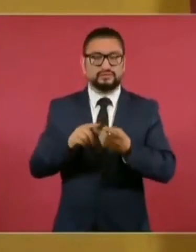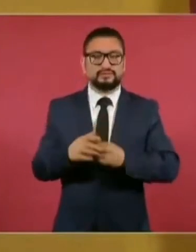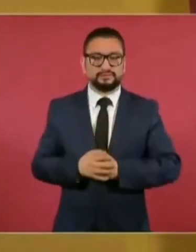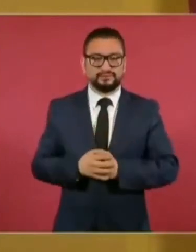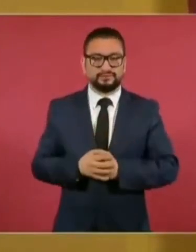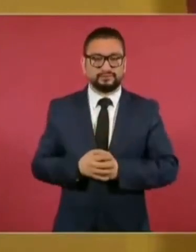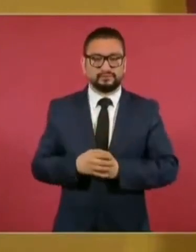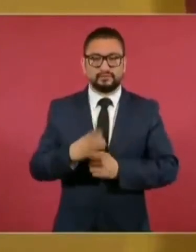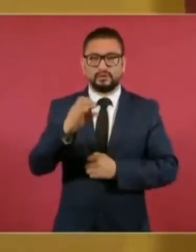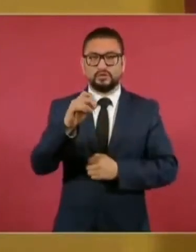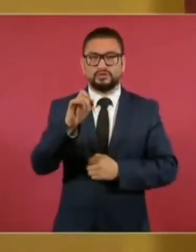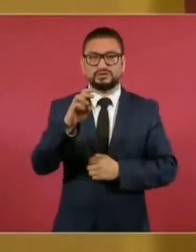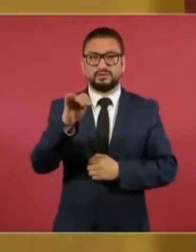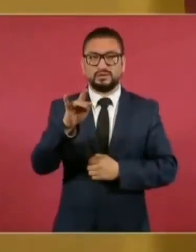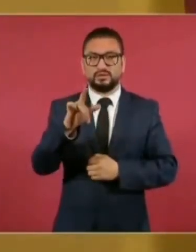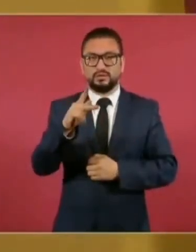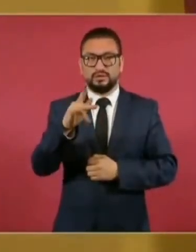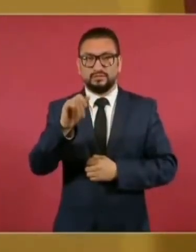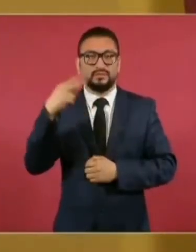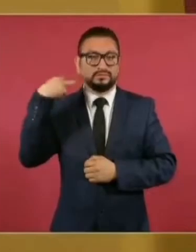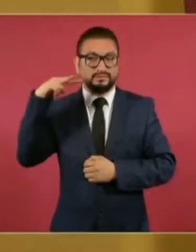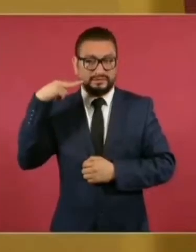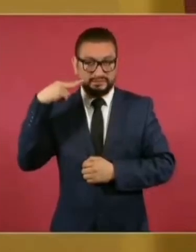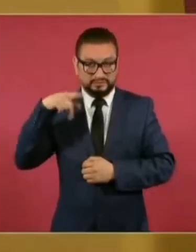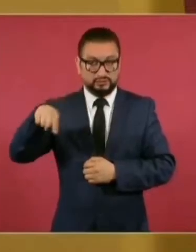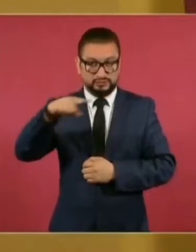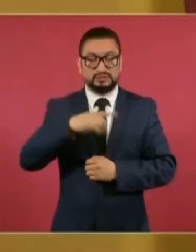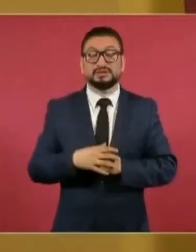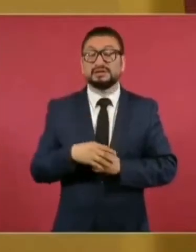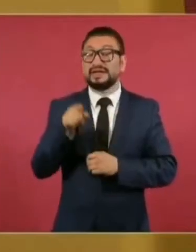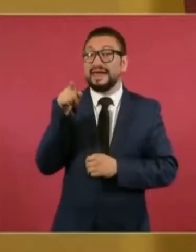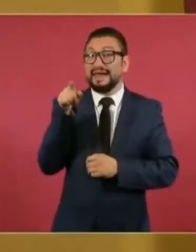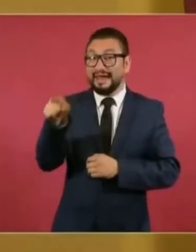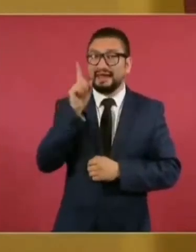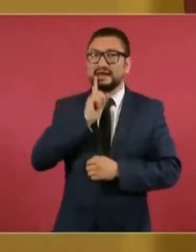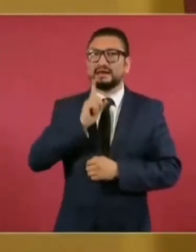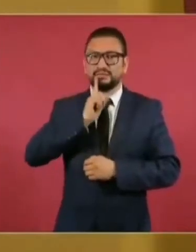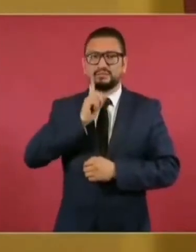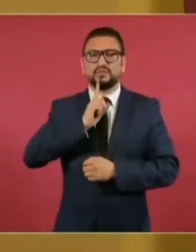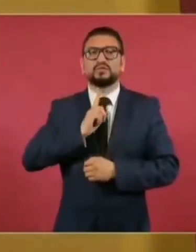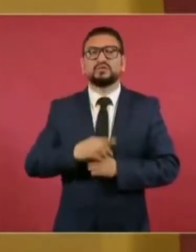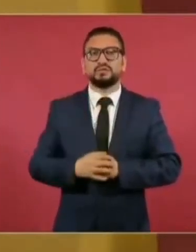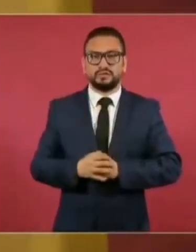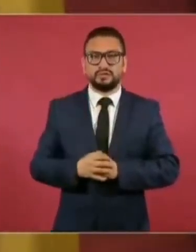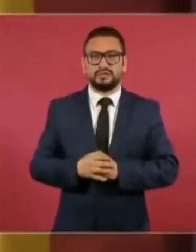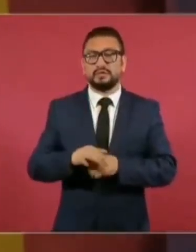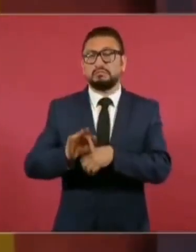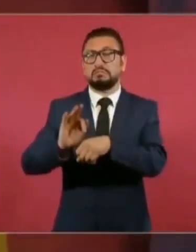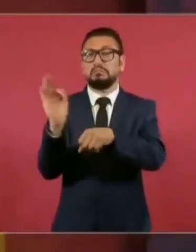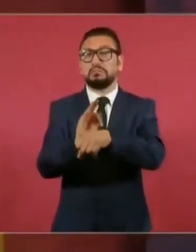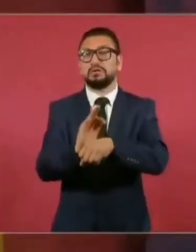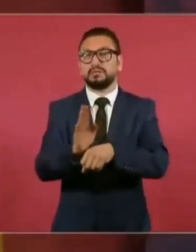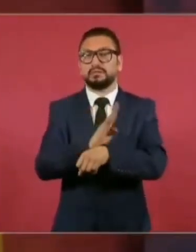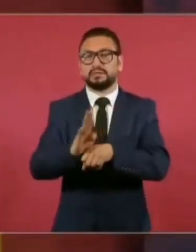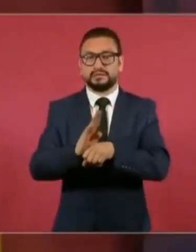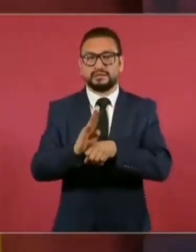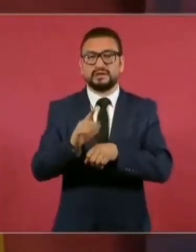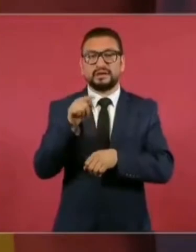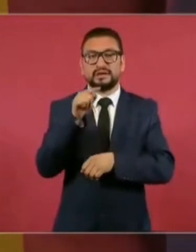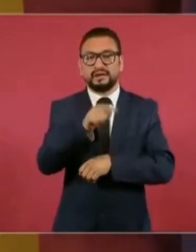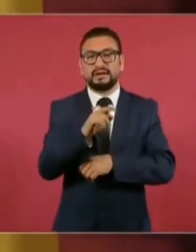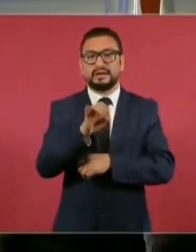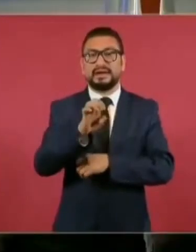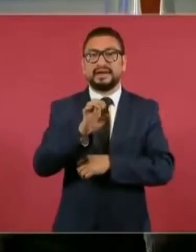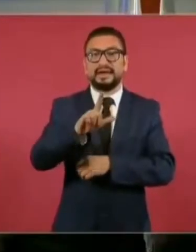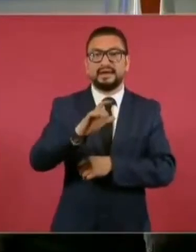en Cosamaloapan, Veracruz. Ella benefició a Itiel